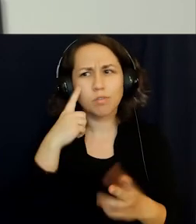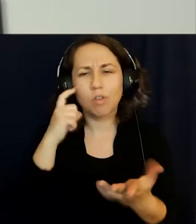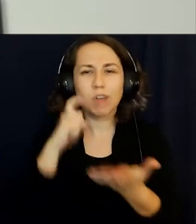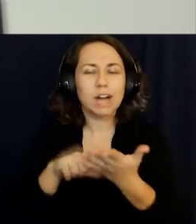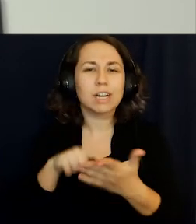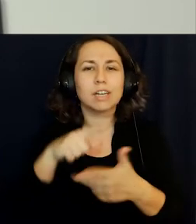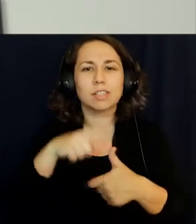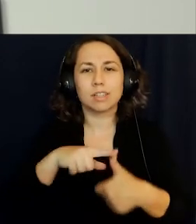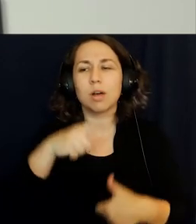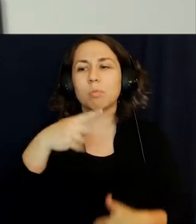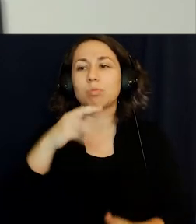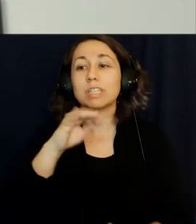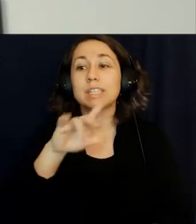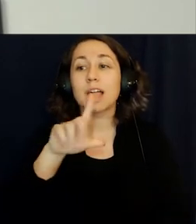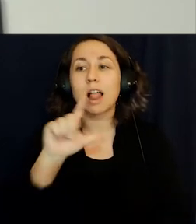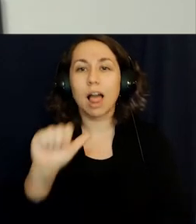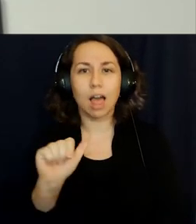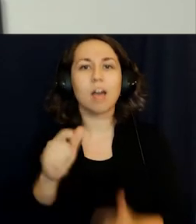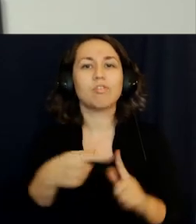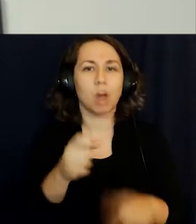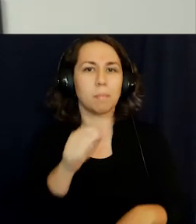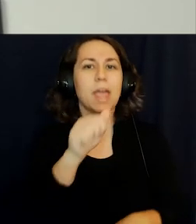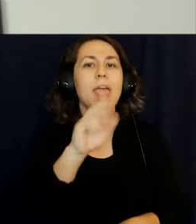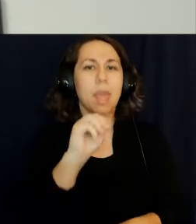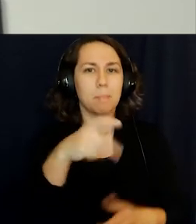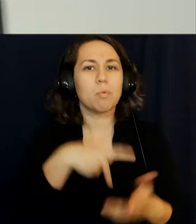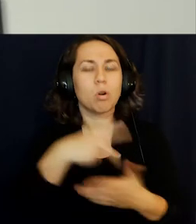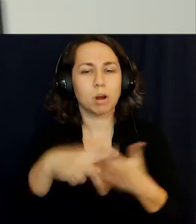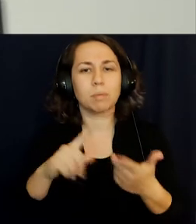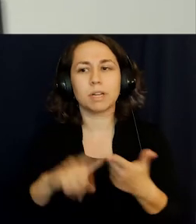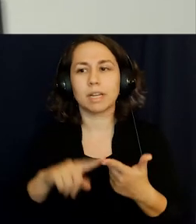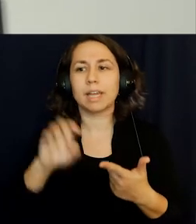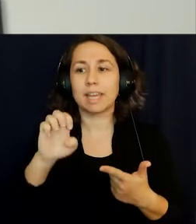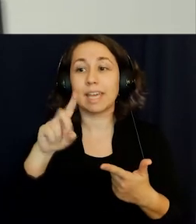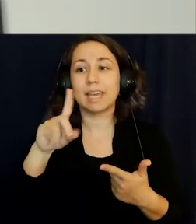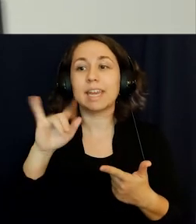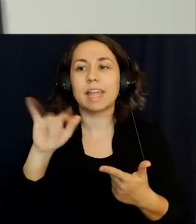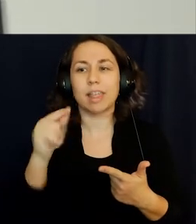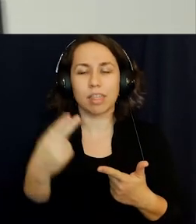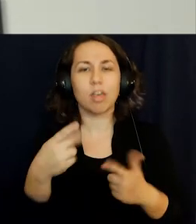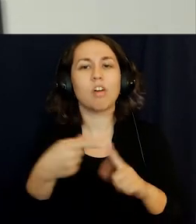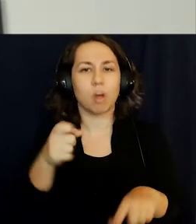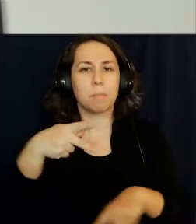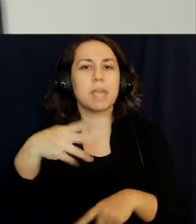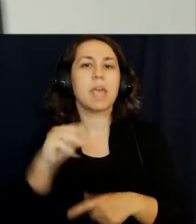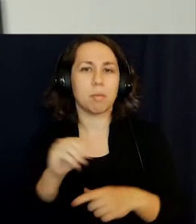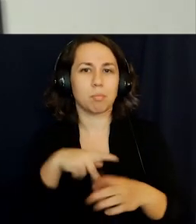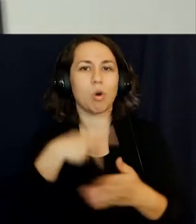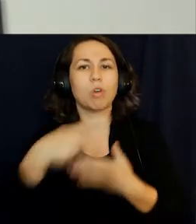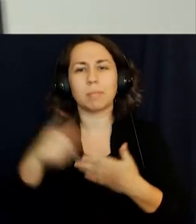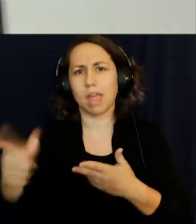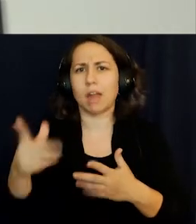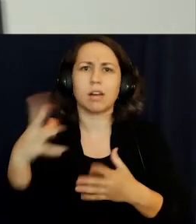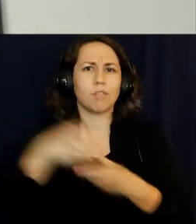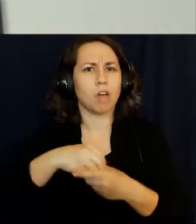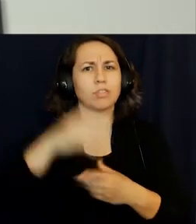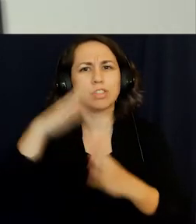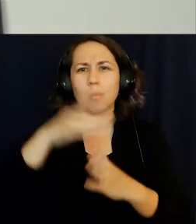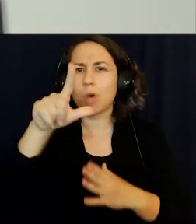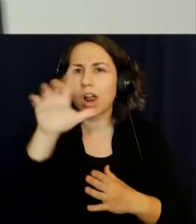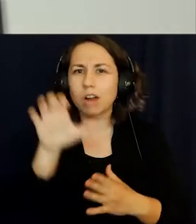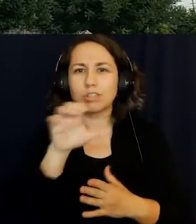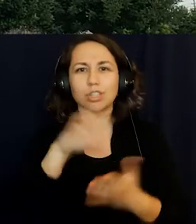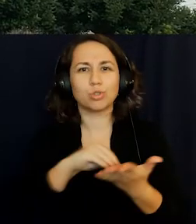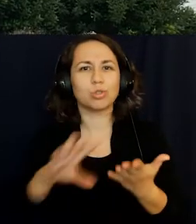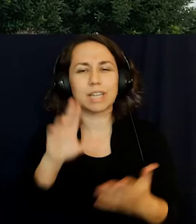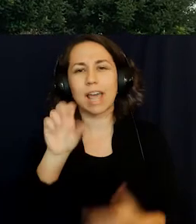programa Matutino y Edith Neary de nuestro programa Vespertino, que están entre los 100 mejores alumnos del Distrito de Santa Ana. En la